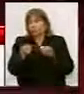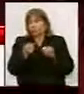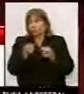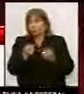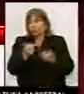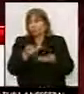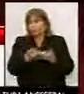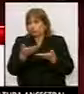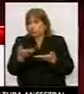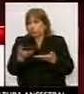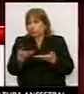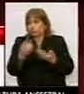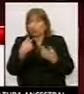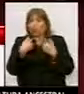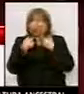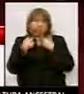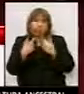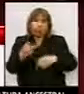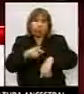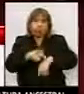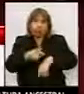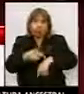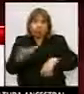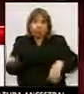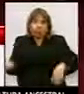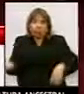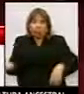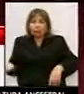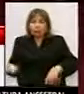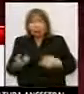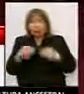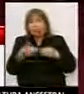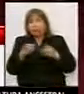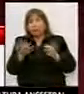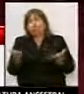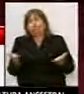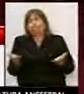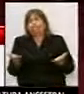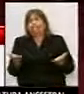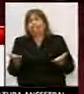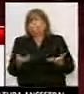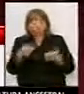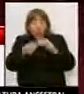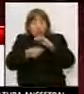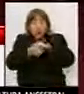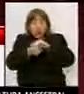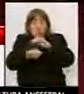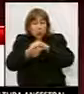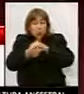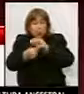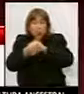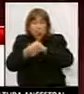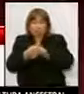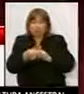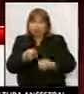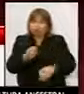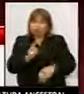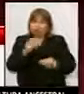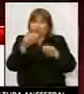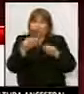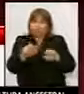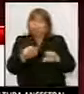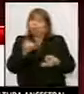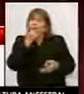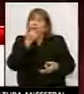administrativo, estaríamos perdiendo el tiempo. Estaríamos simplemente permitiendo que lo principal se oculte. Lo fundamental es qué